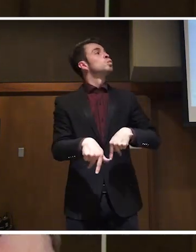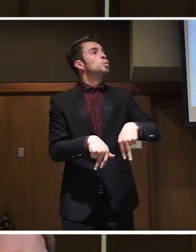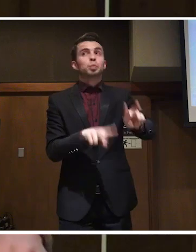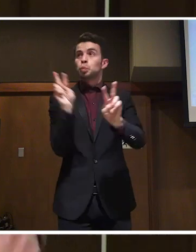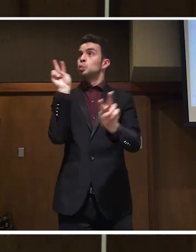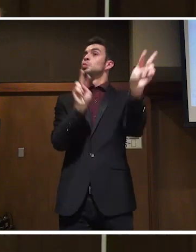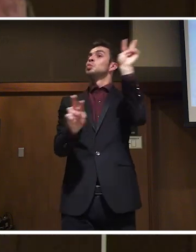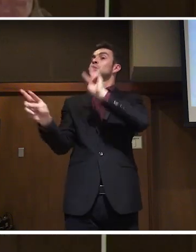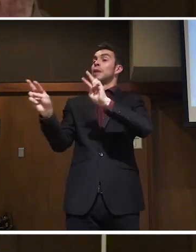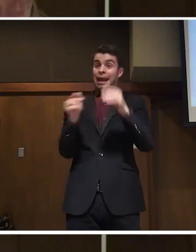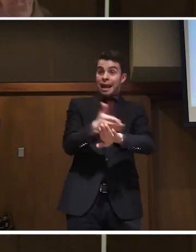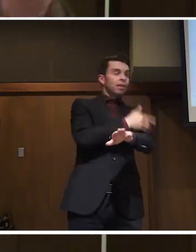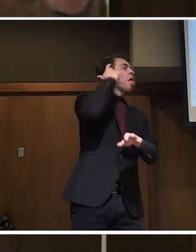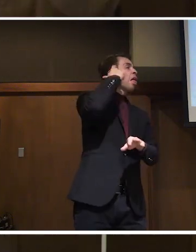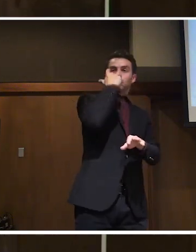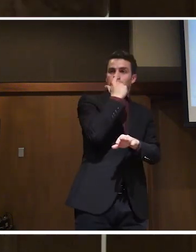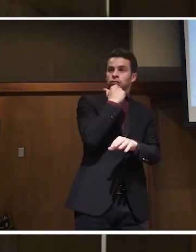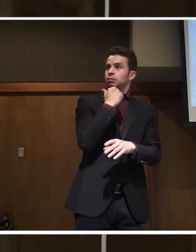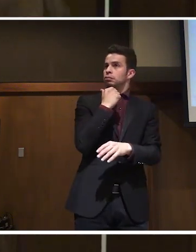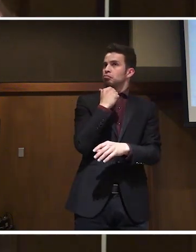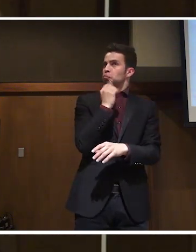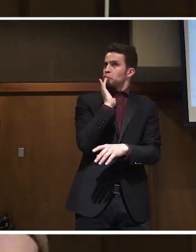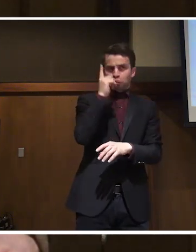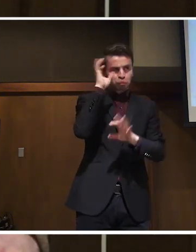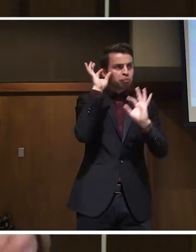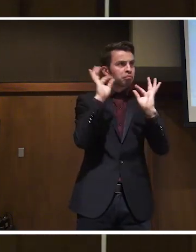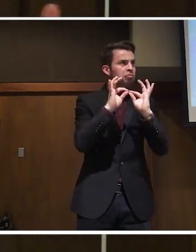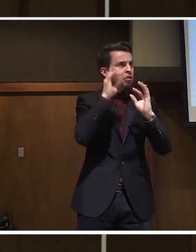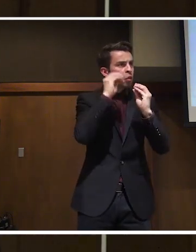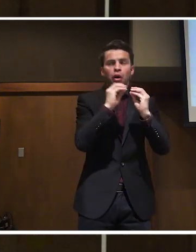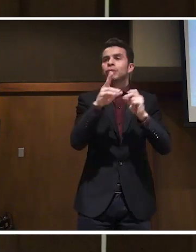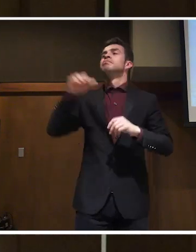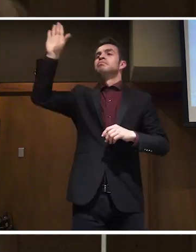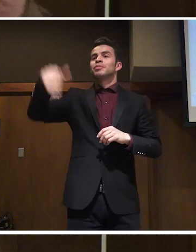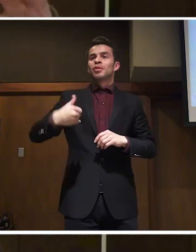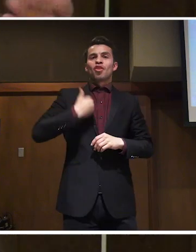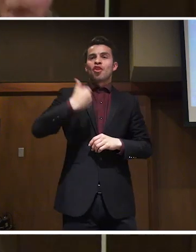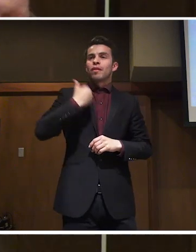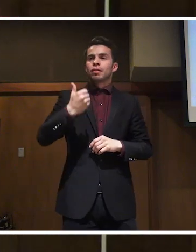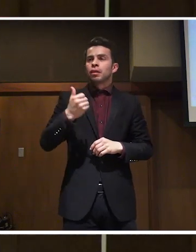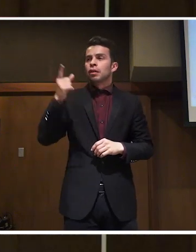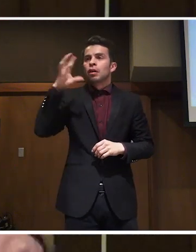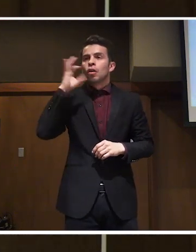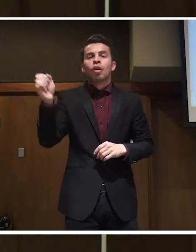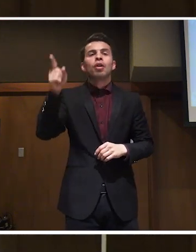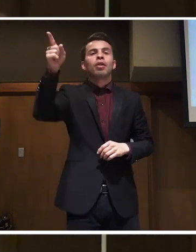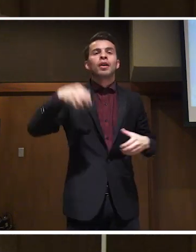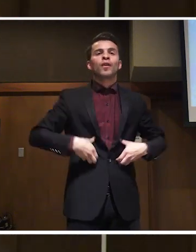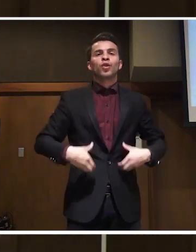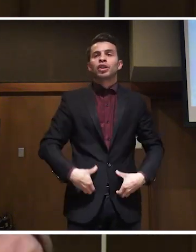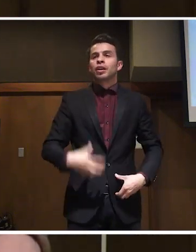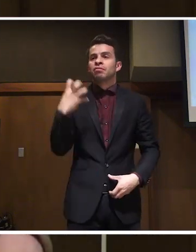biblioteca, pero hicieron una exhibición muy bonita, vinieron pintores jóvenes, por ejemplo, hubo un pintor que llamaba Fernando Botero, de 20